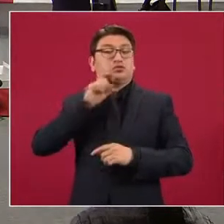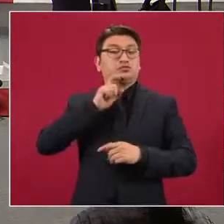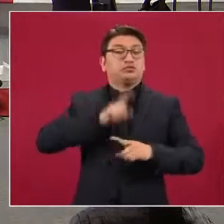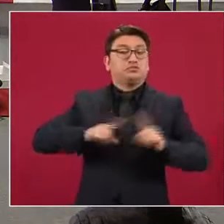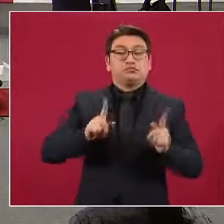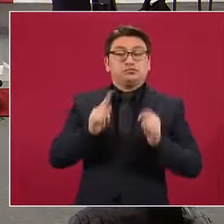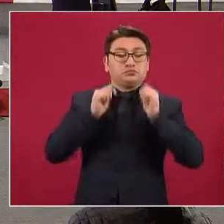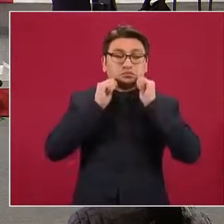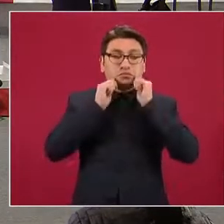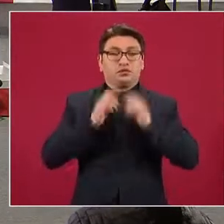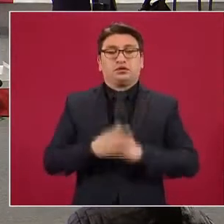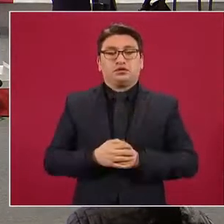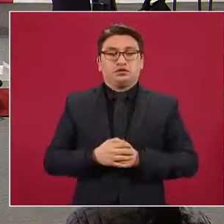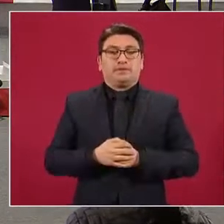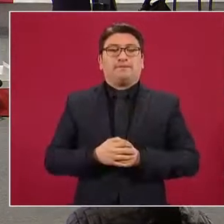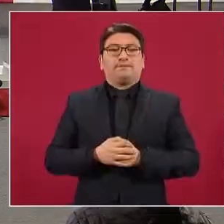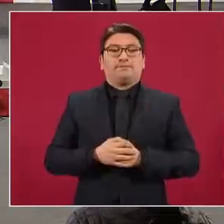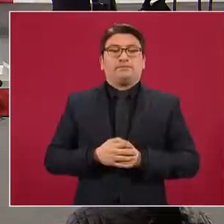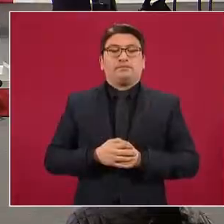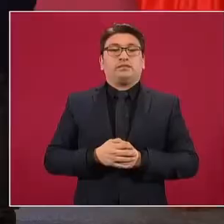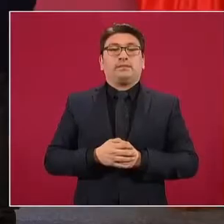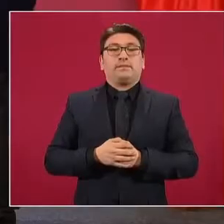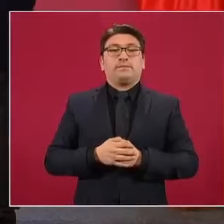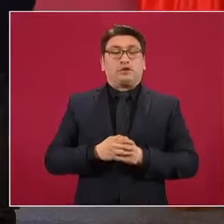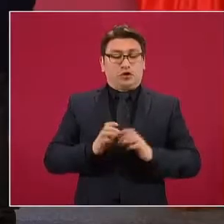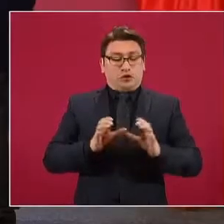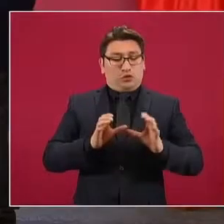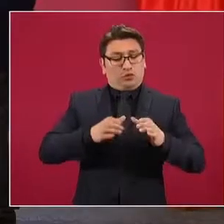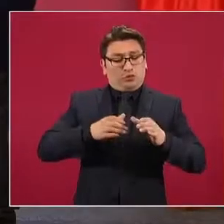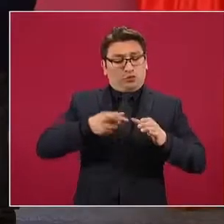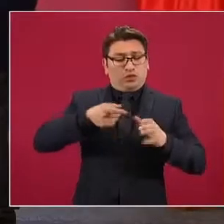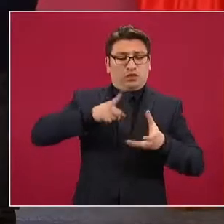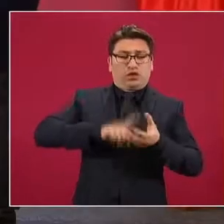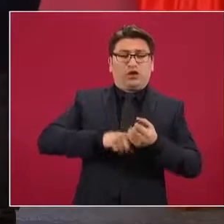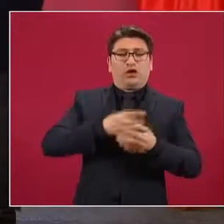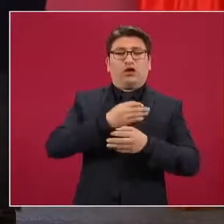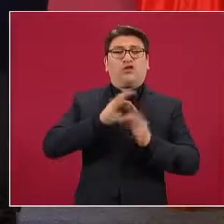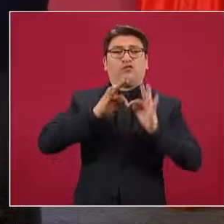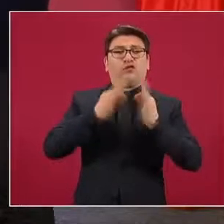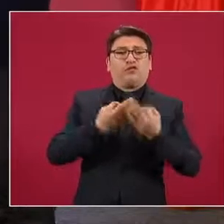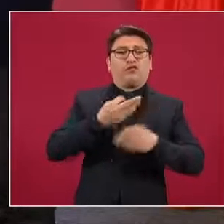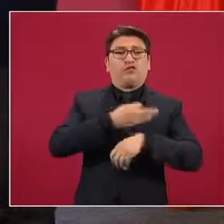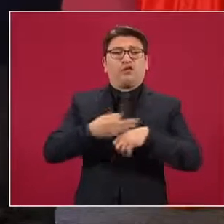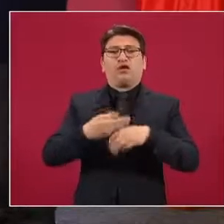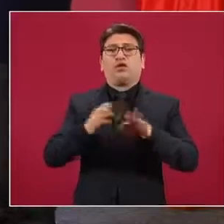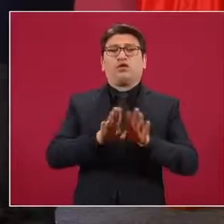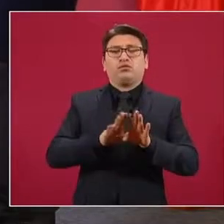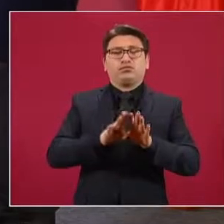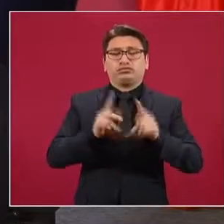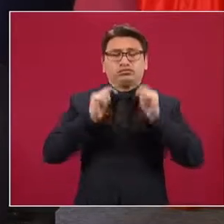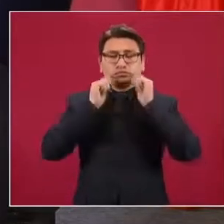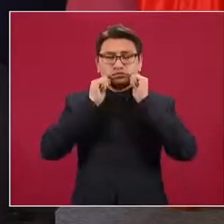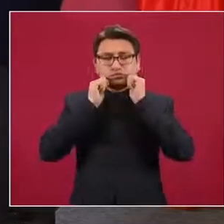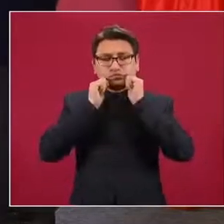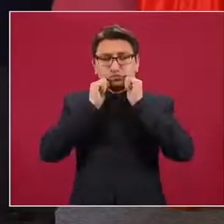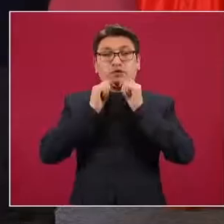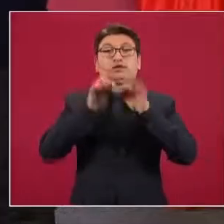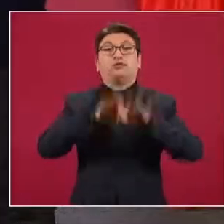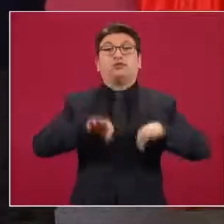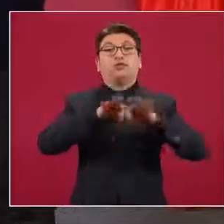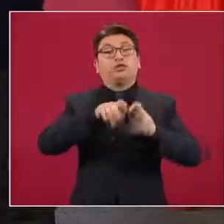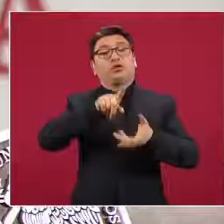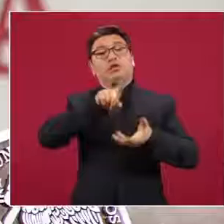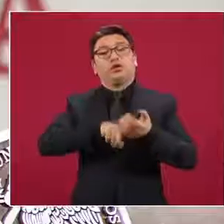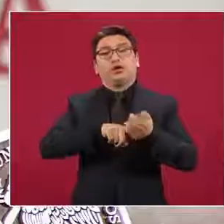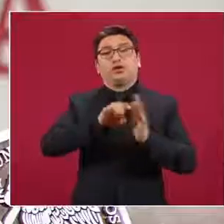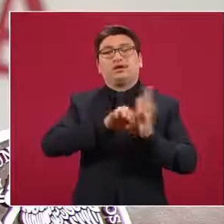diferente. Independientemente de cómo se conforme la familia, debe regirse por las mismas consideraciones éticas que el